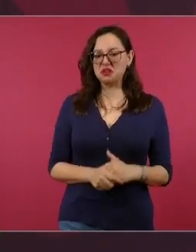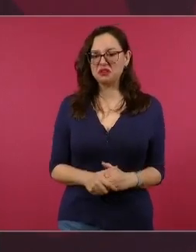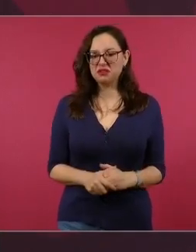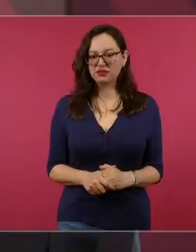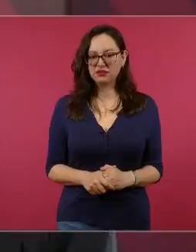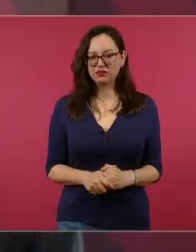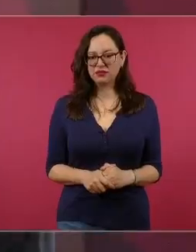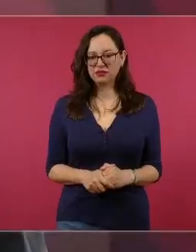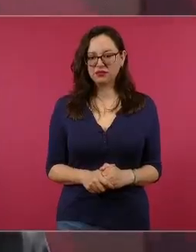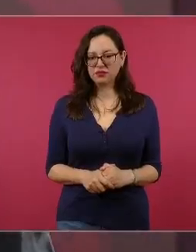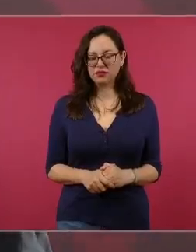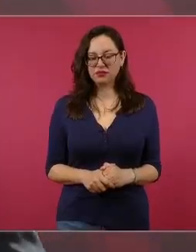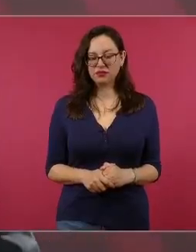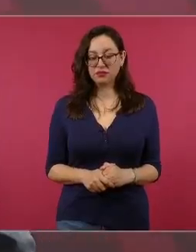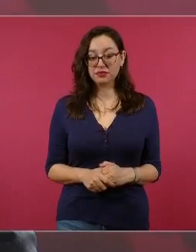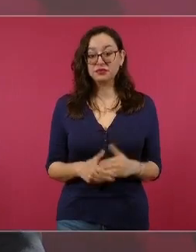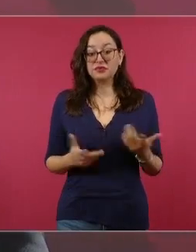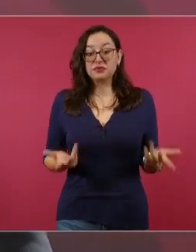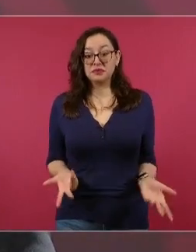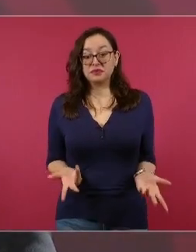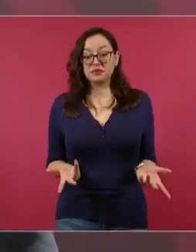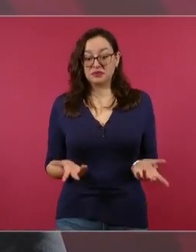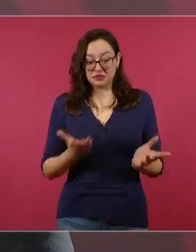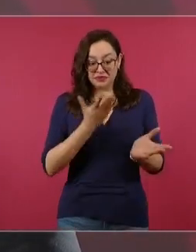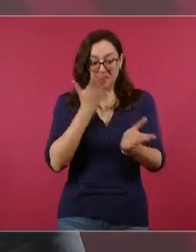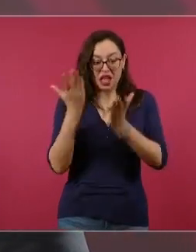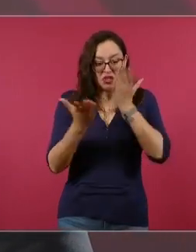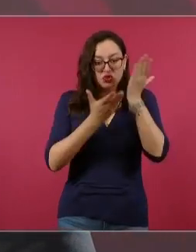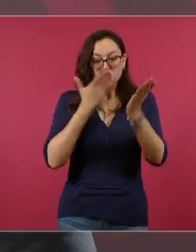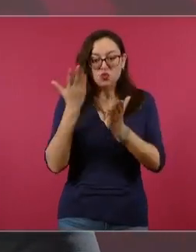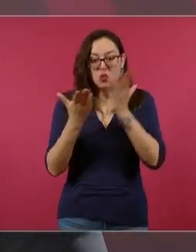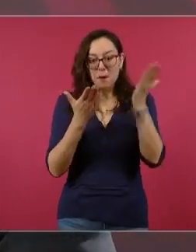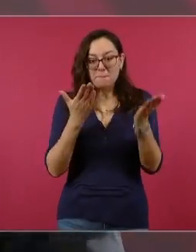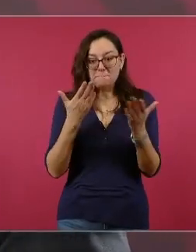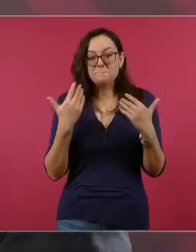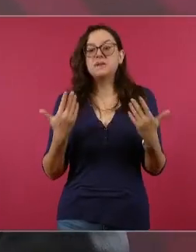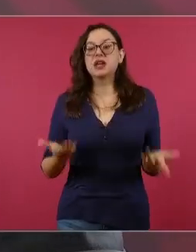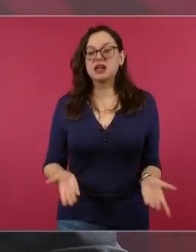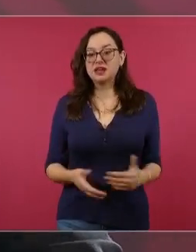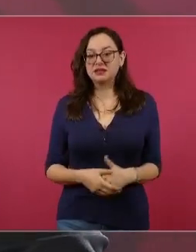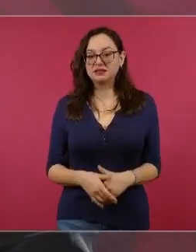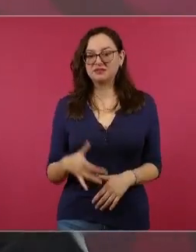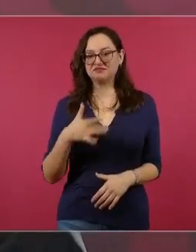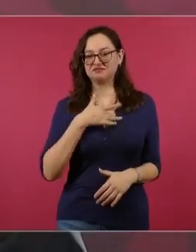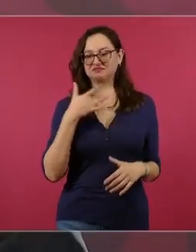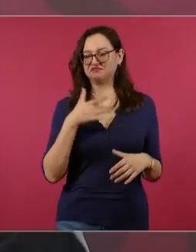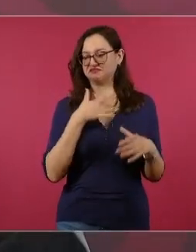incluso si se estudiaba era para eso, para sentirse más.